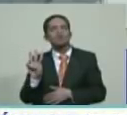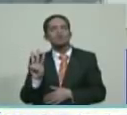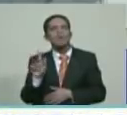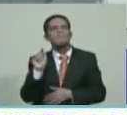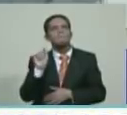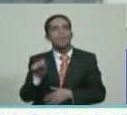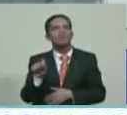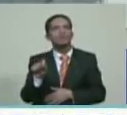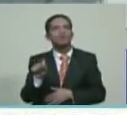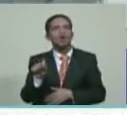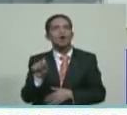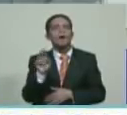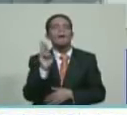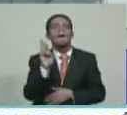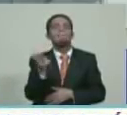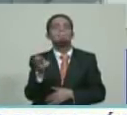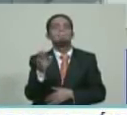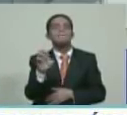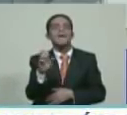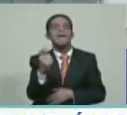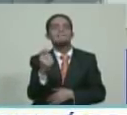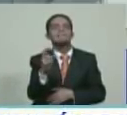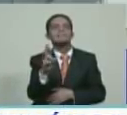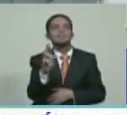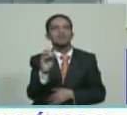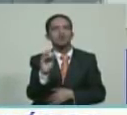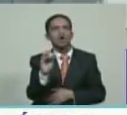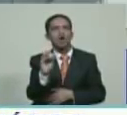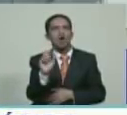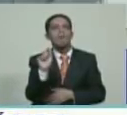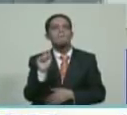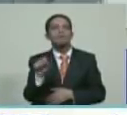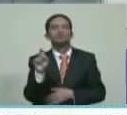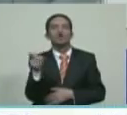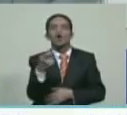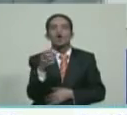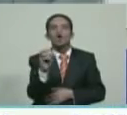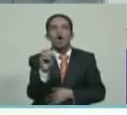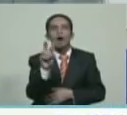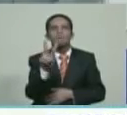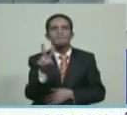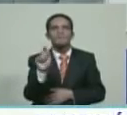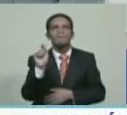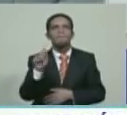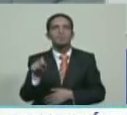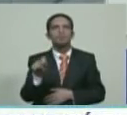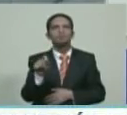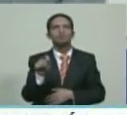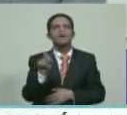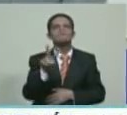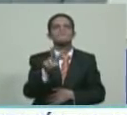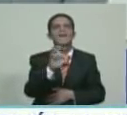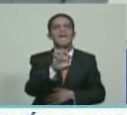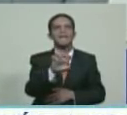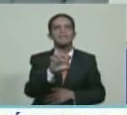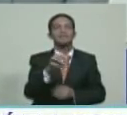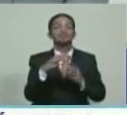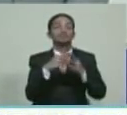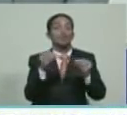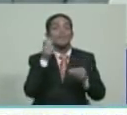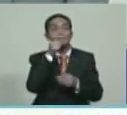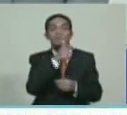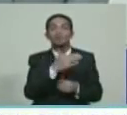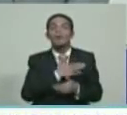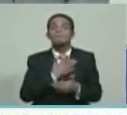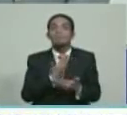punto g o uve punto b es decir que todos los usuarios que vayan a transar en petro solo